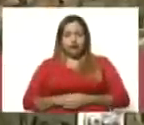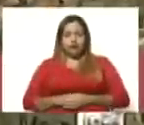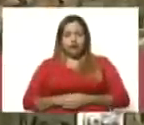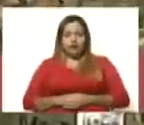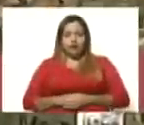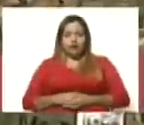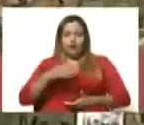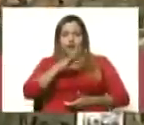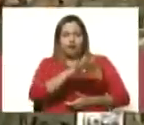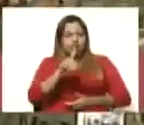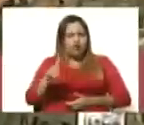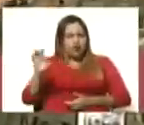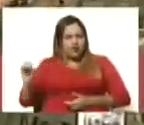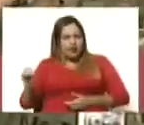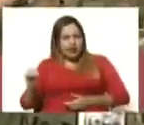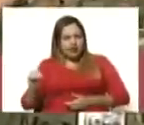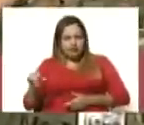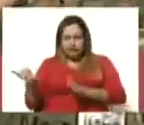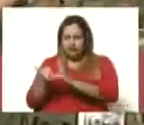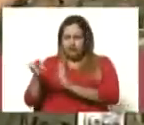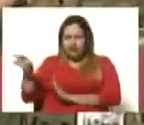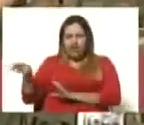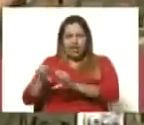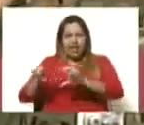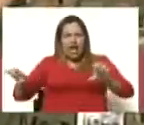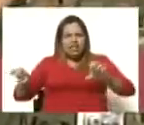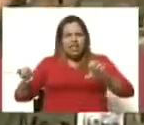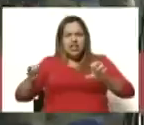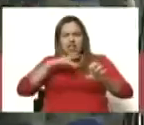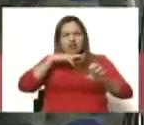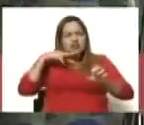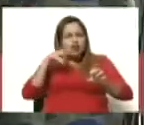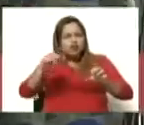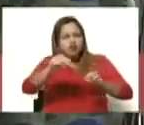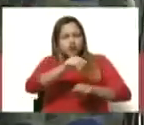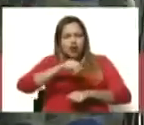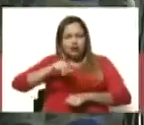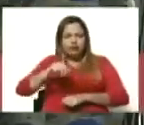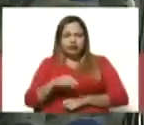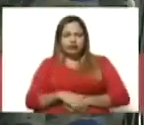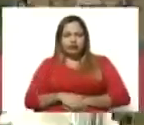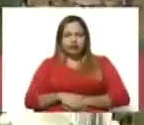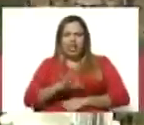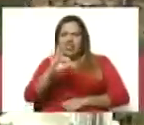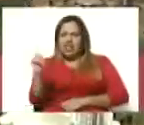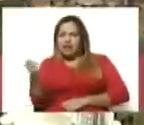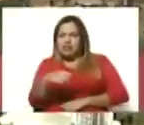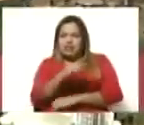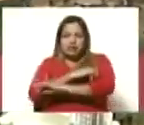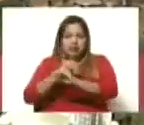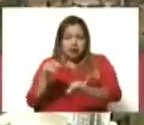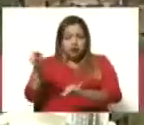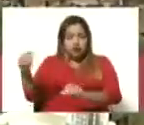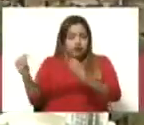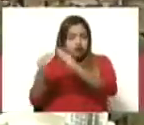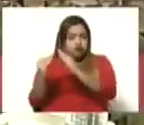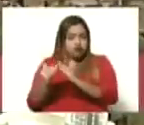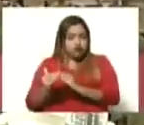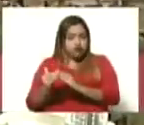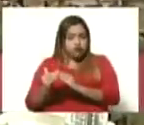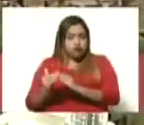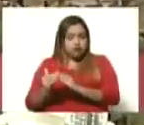410 de ellos aquí en Caña de Azúcar. En 3 meses terminamos esos apartamentos de Caña de